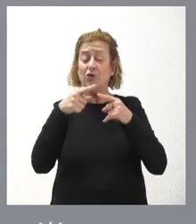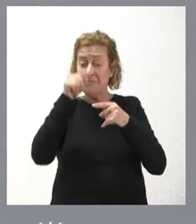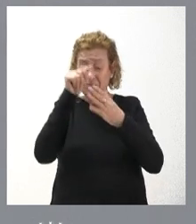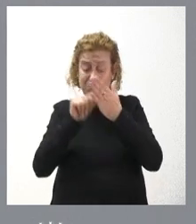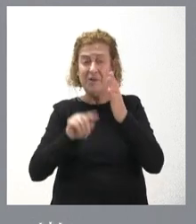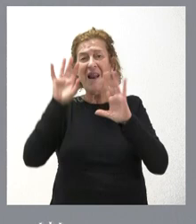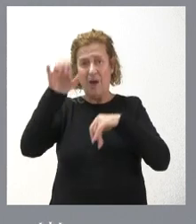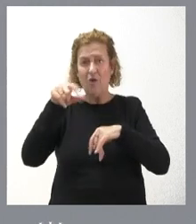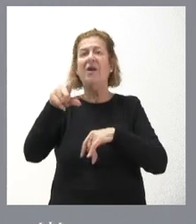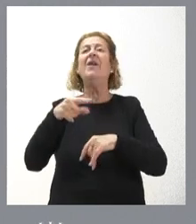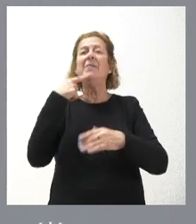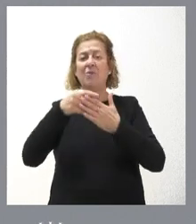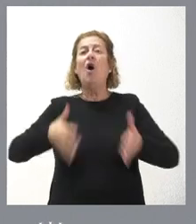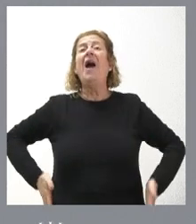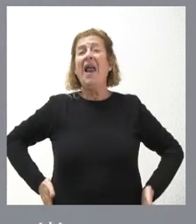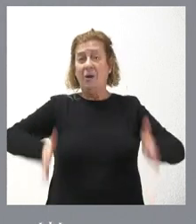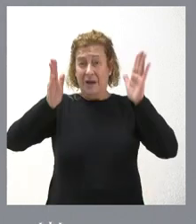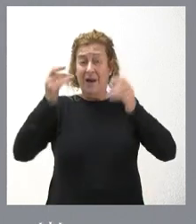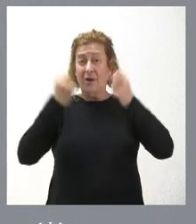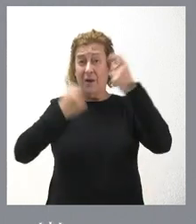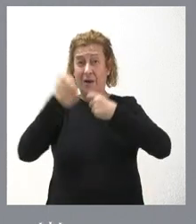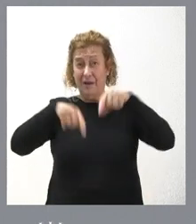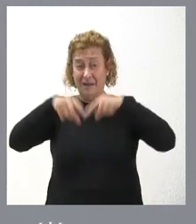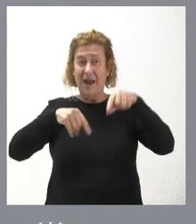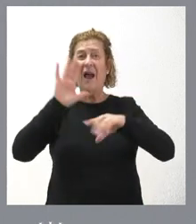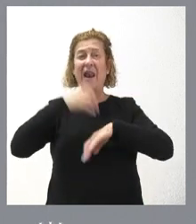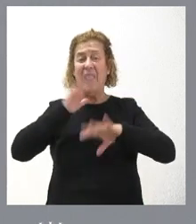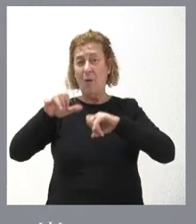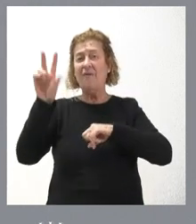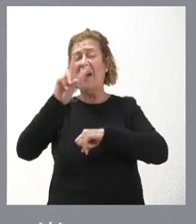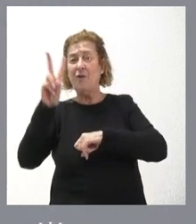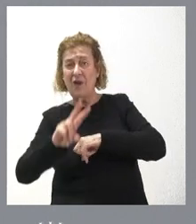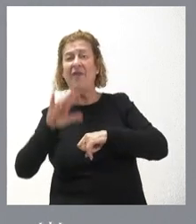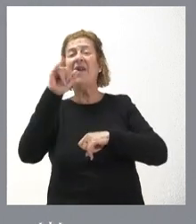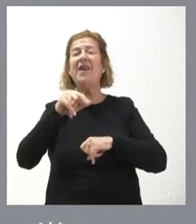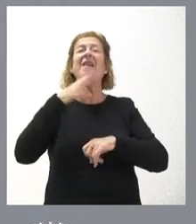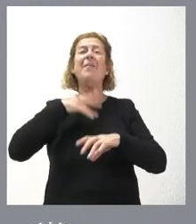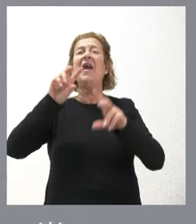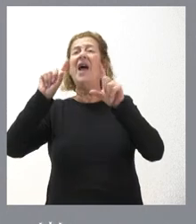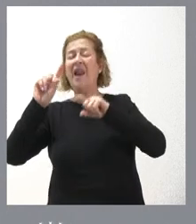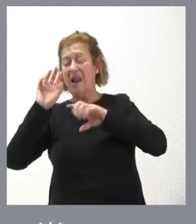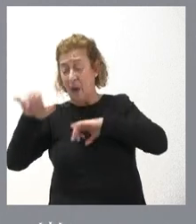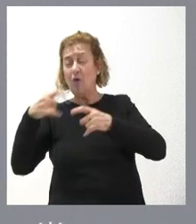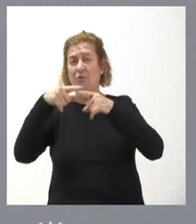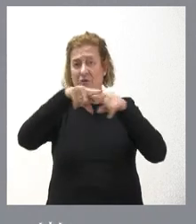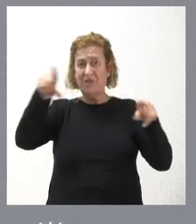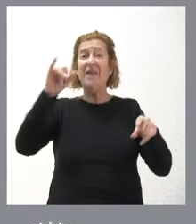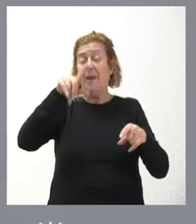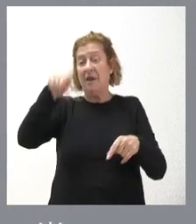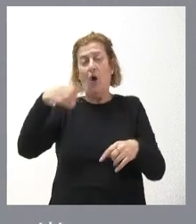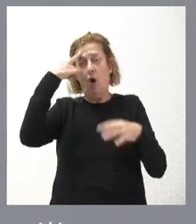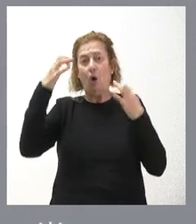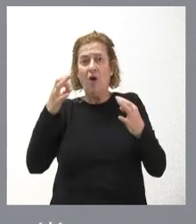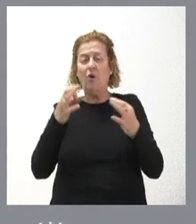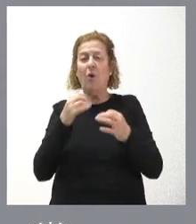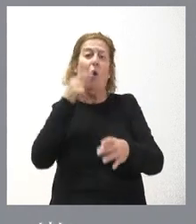figuraba es autovía León valla olí figuraba bastantes actuaciones para la provincia de León y figuraba también lógicamente la posibilidad de extender